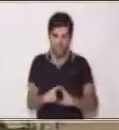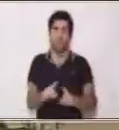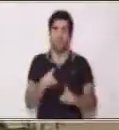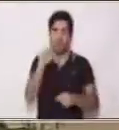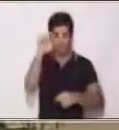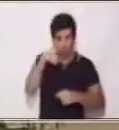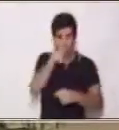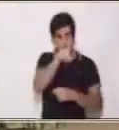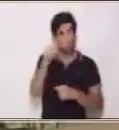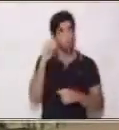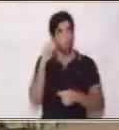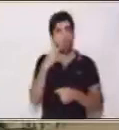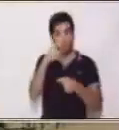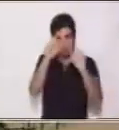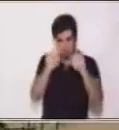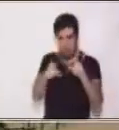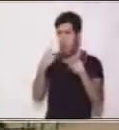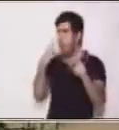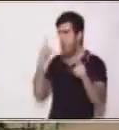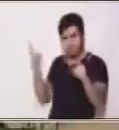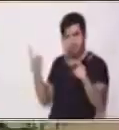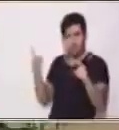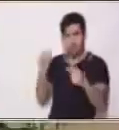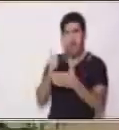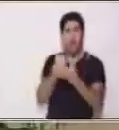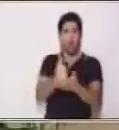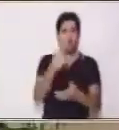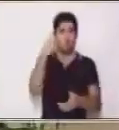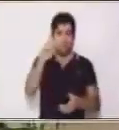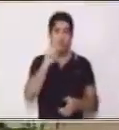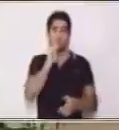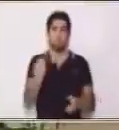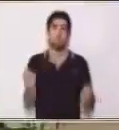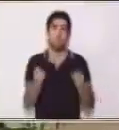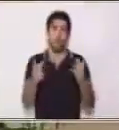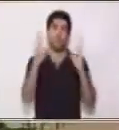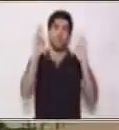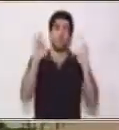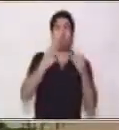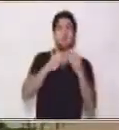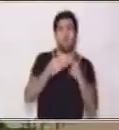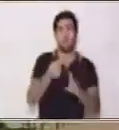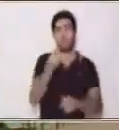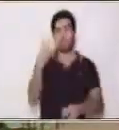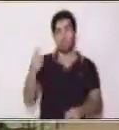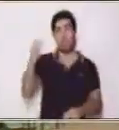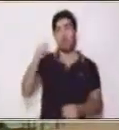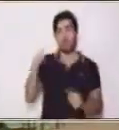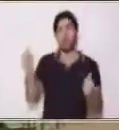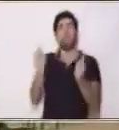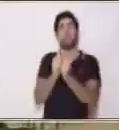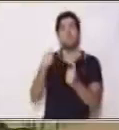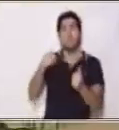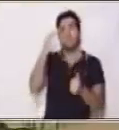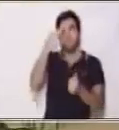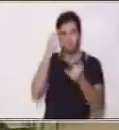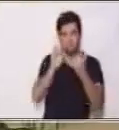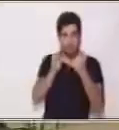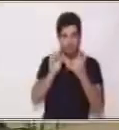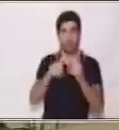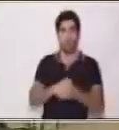y destrezas como memoria, habilidad numérica y pensamiento lógico. Hoy nos acompaña en el lenguaje de